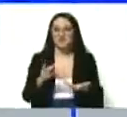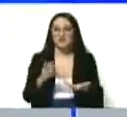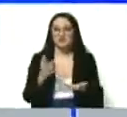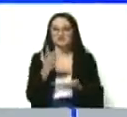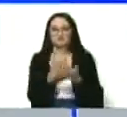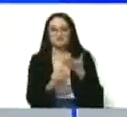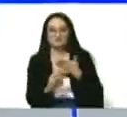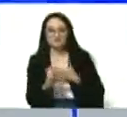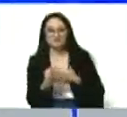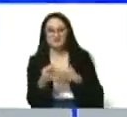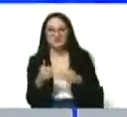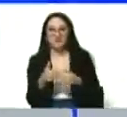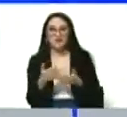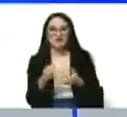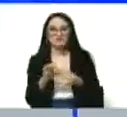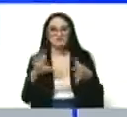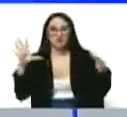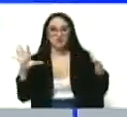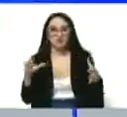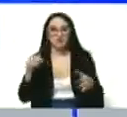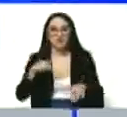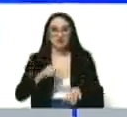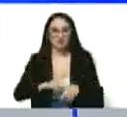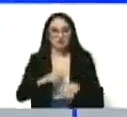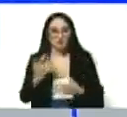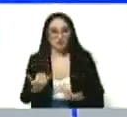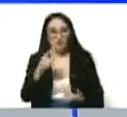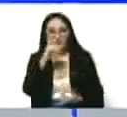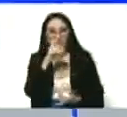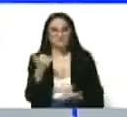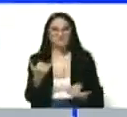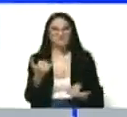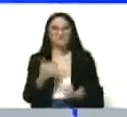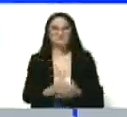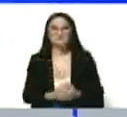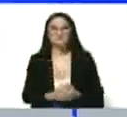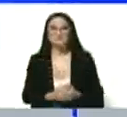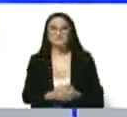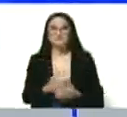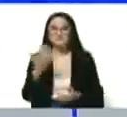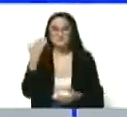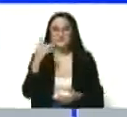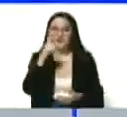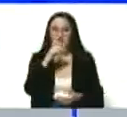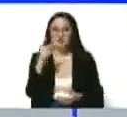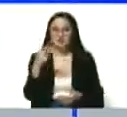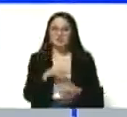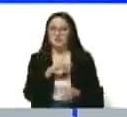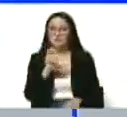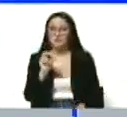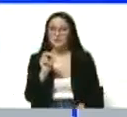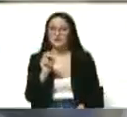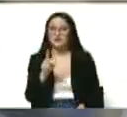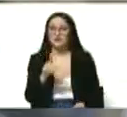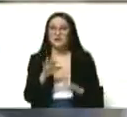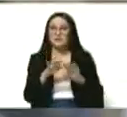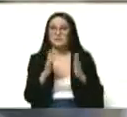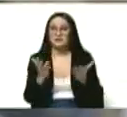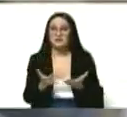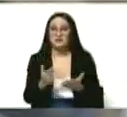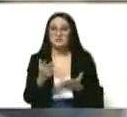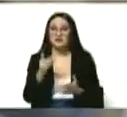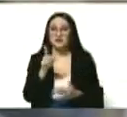unipolar incompatible con estos tiempos. Cabe recordar que en el 2020, dentro del contexto de la pandemia